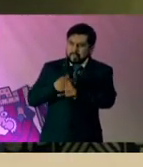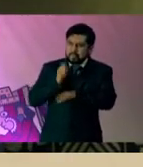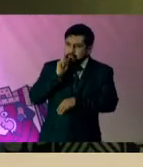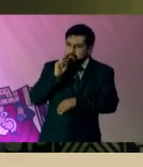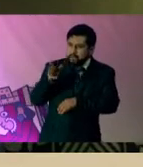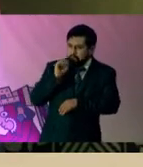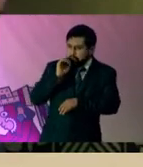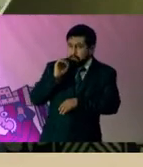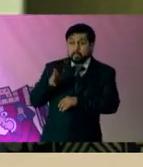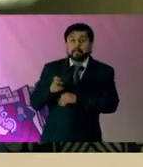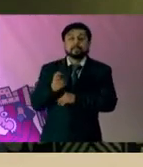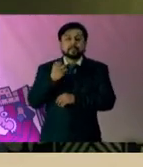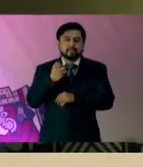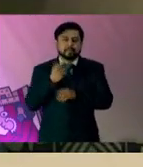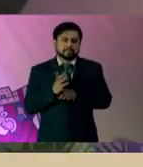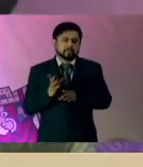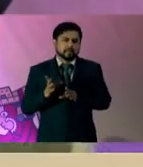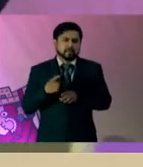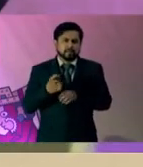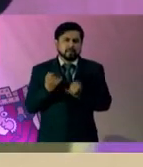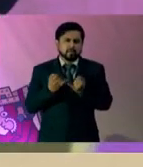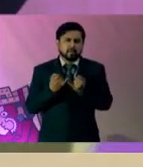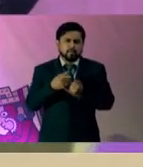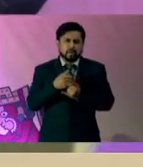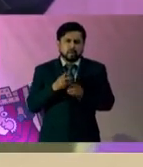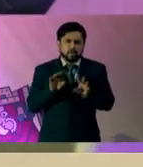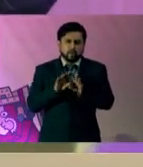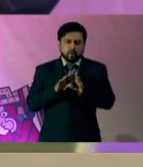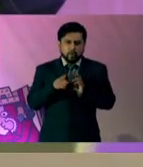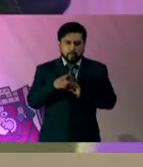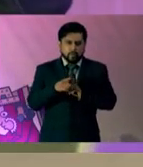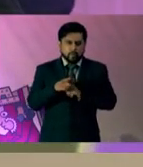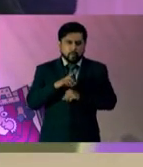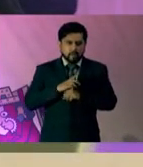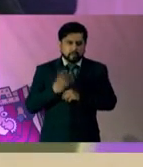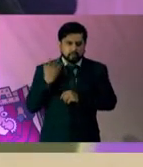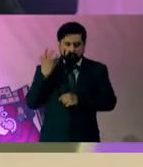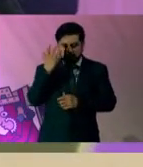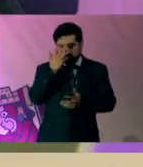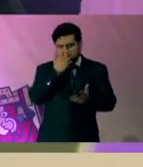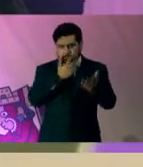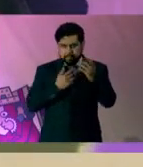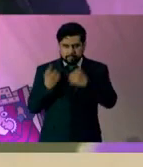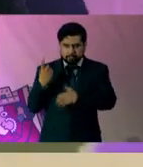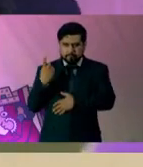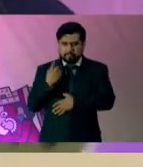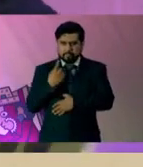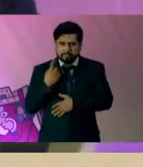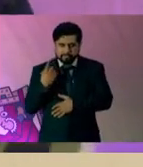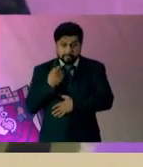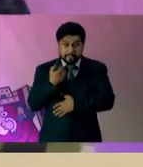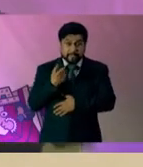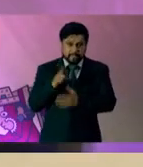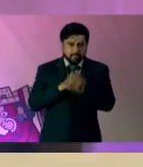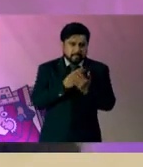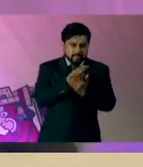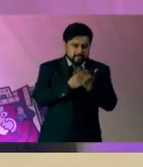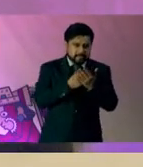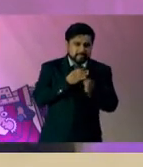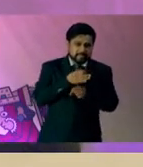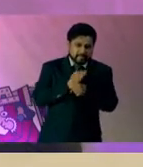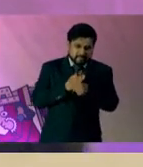guajardo y echándolo esta hasta las manitas hasta las chanclas de beodo también se ve muy